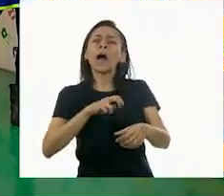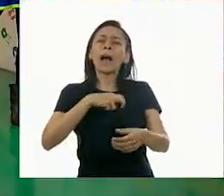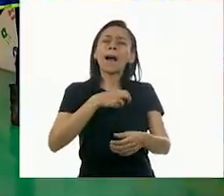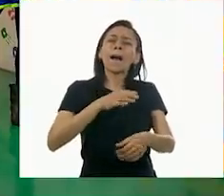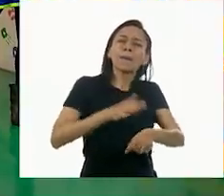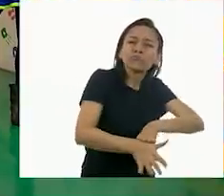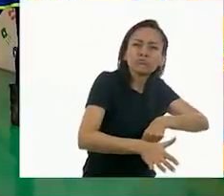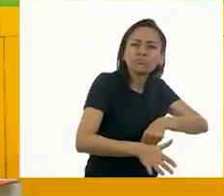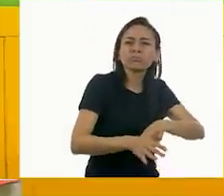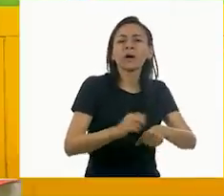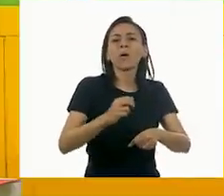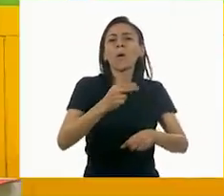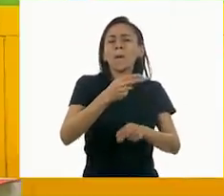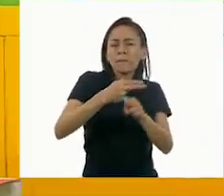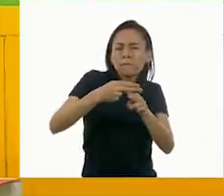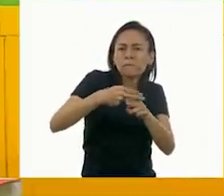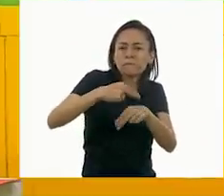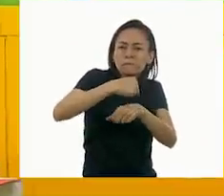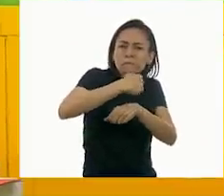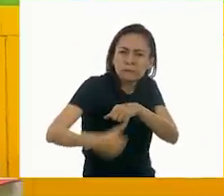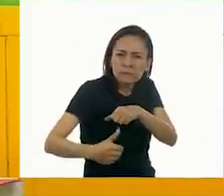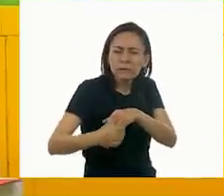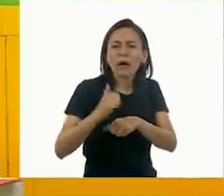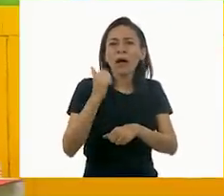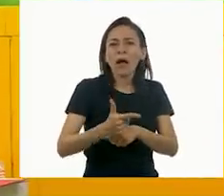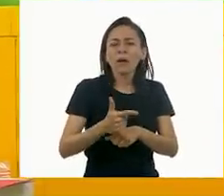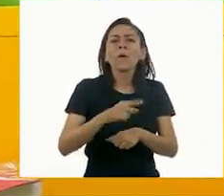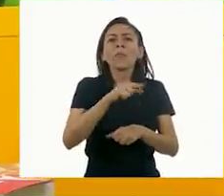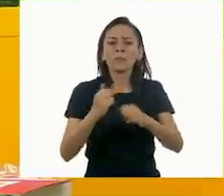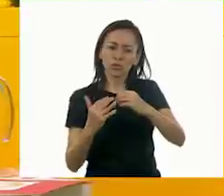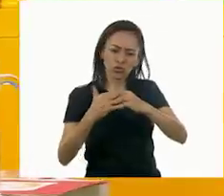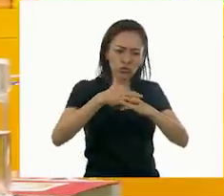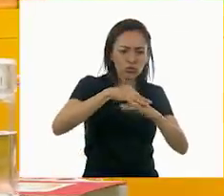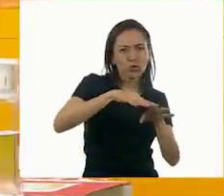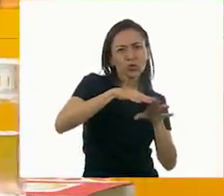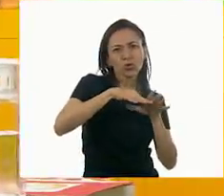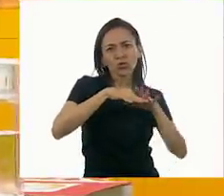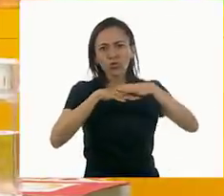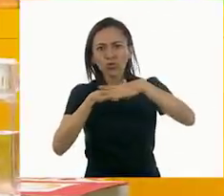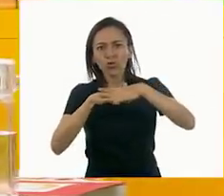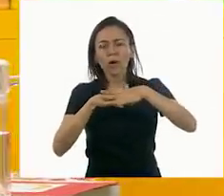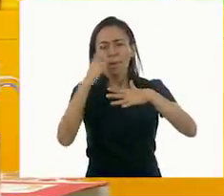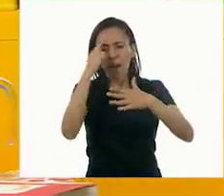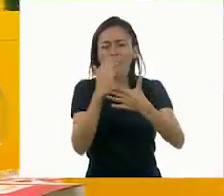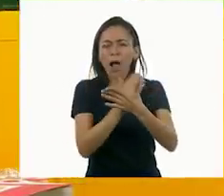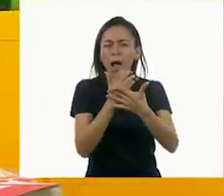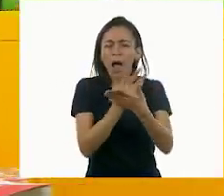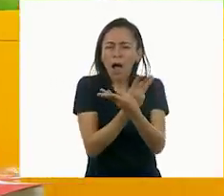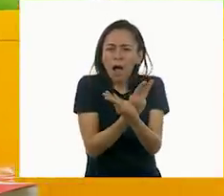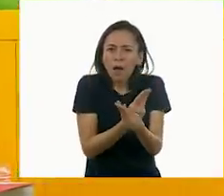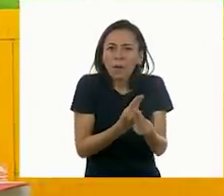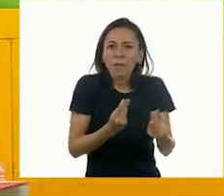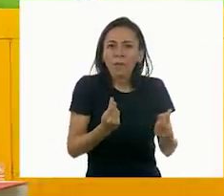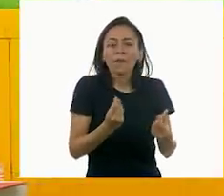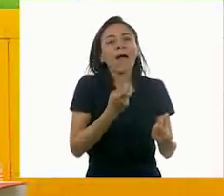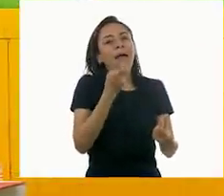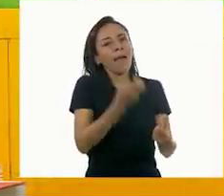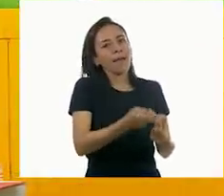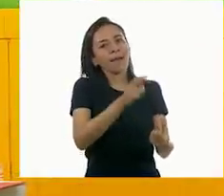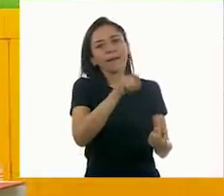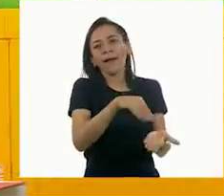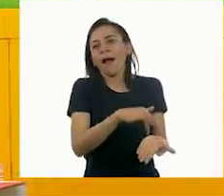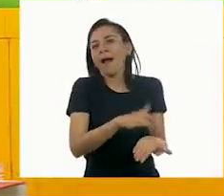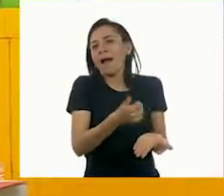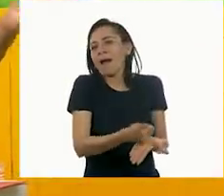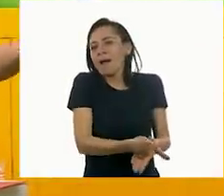la reparación de los tejidos es ayudado por este consumo tan importante que